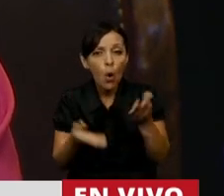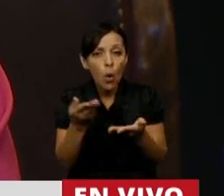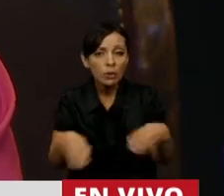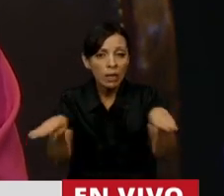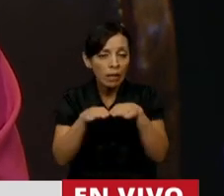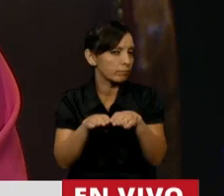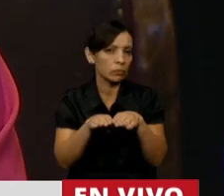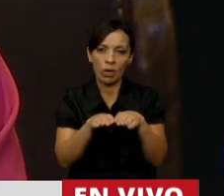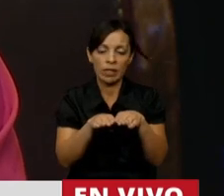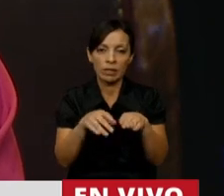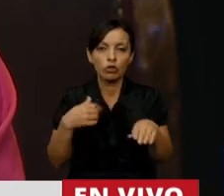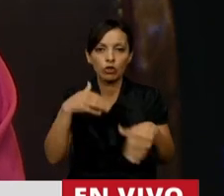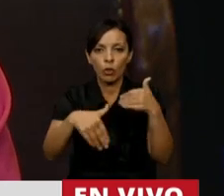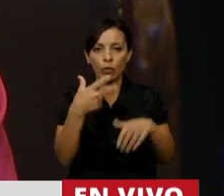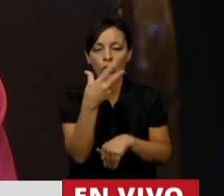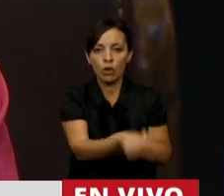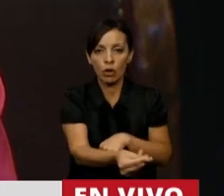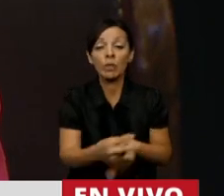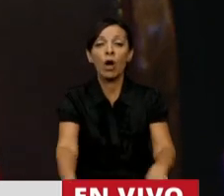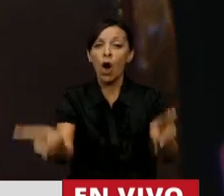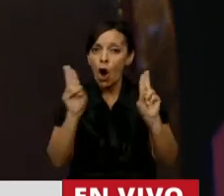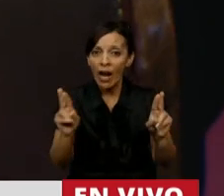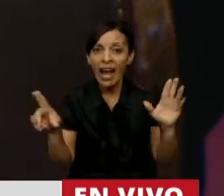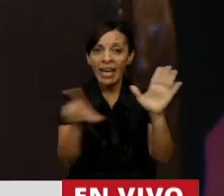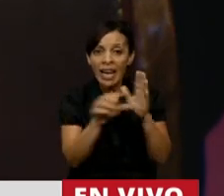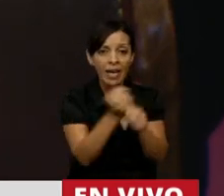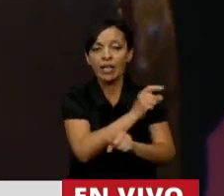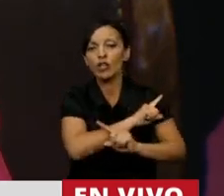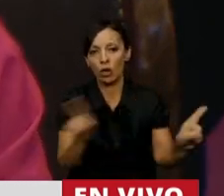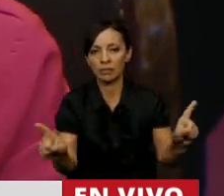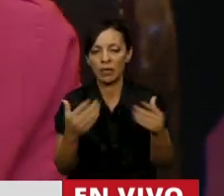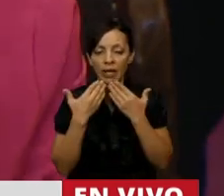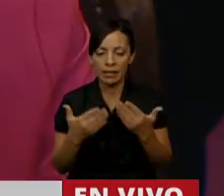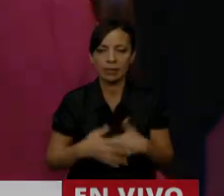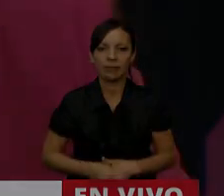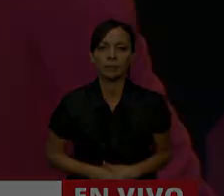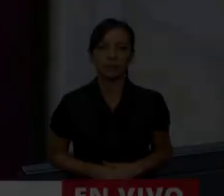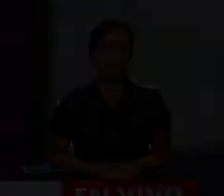Mi voto es en contra del aborto y ojalá que no sea ley. Gracias. Gracias, diputada Terada.